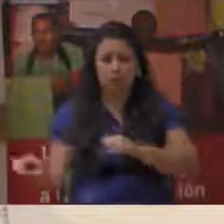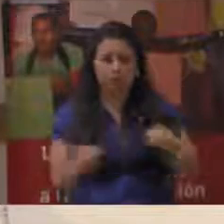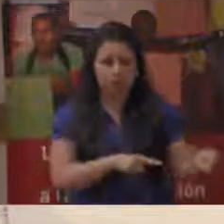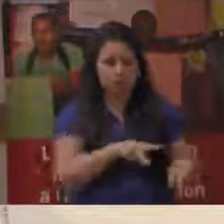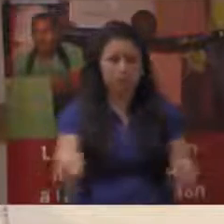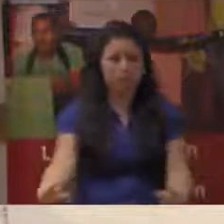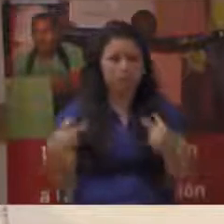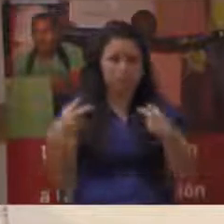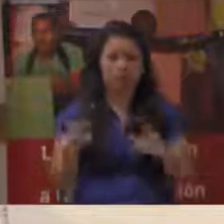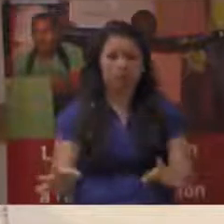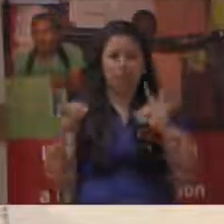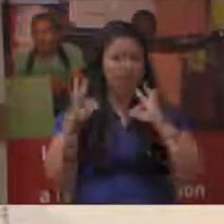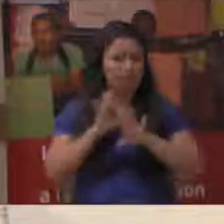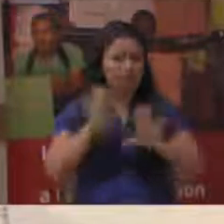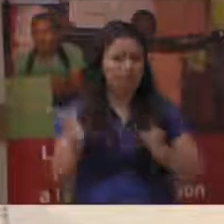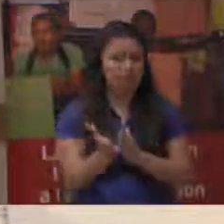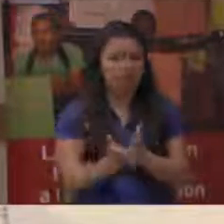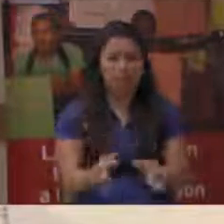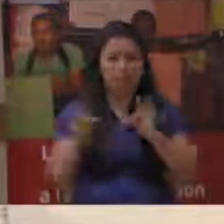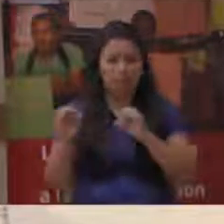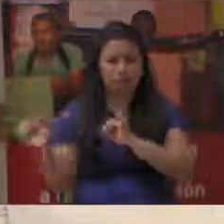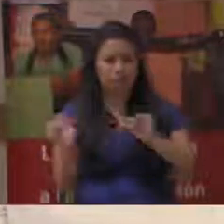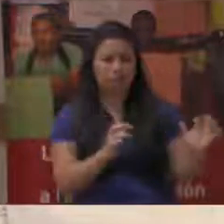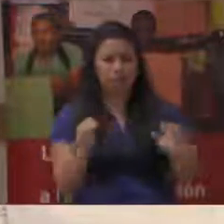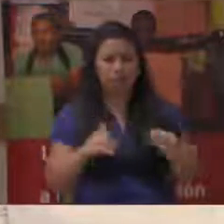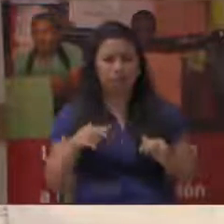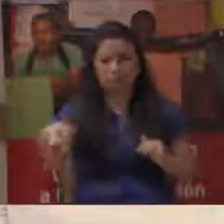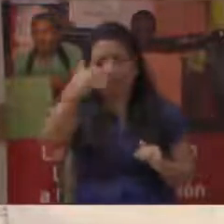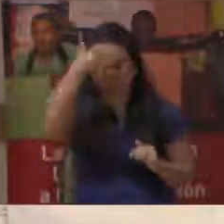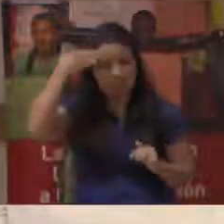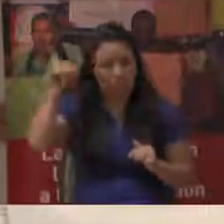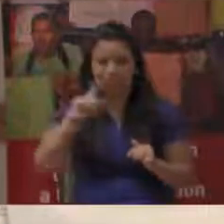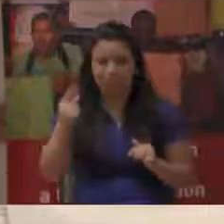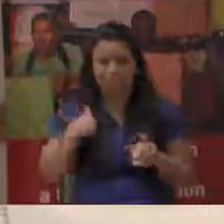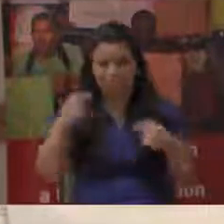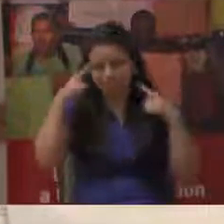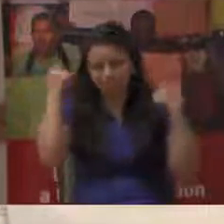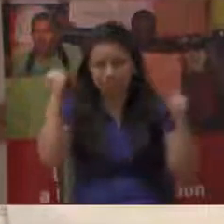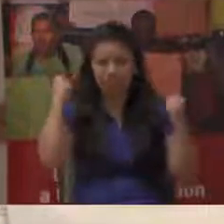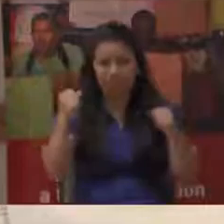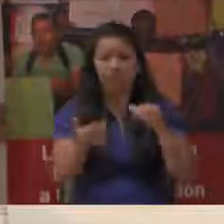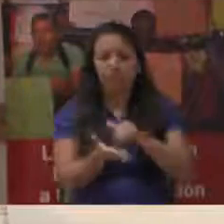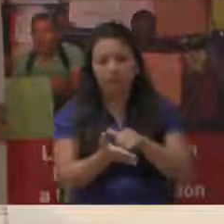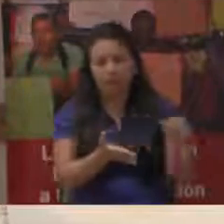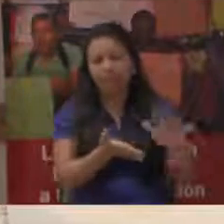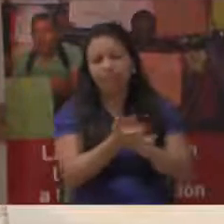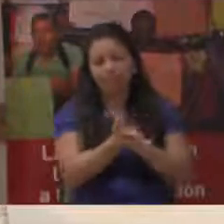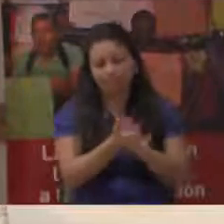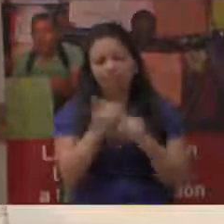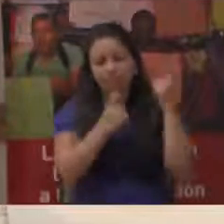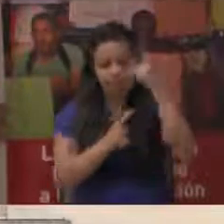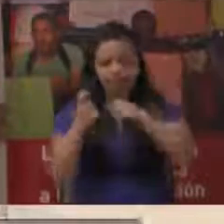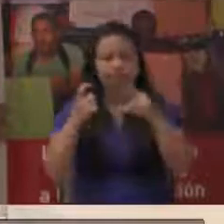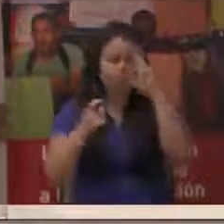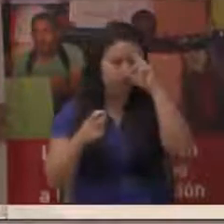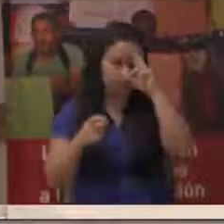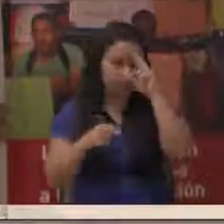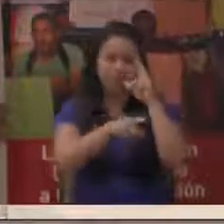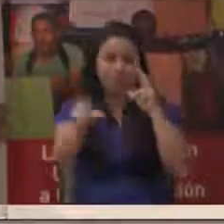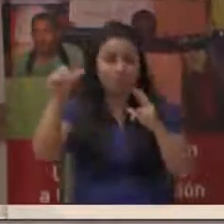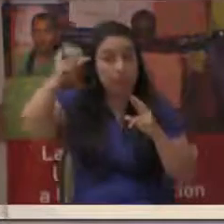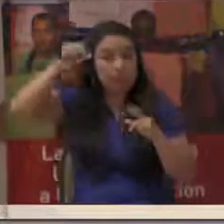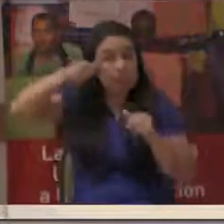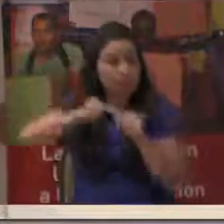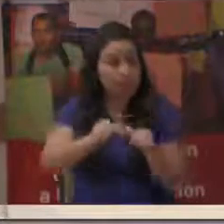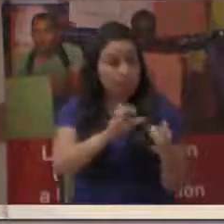las personas que han abandonado las FARC hasta el día de hoy. Y ahí venimos trabajando con la oficina del comisionado, venimos trabajando